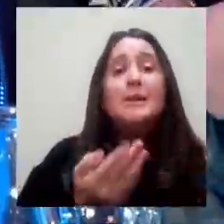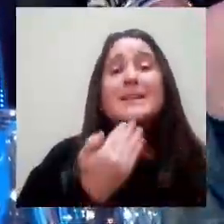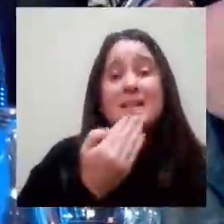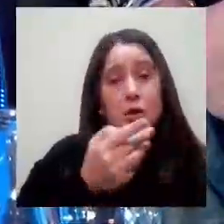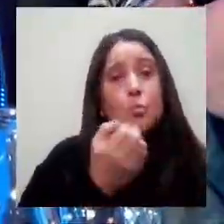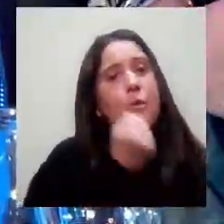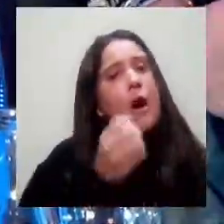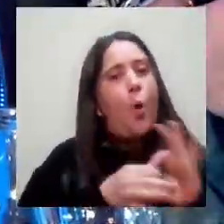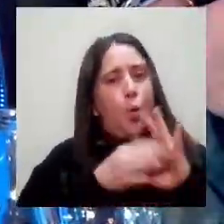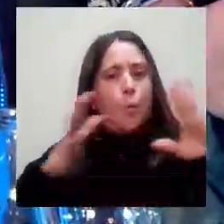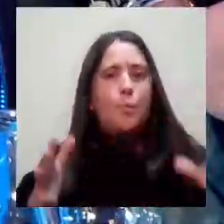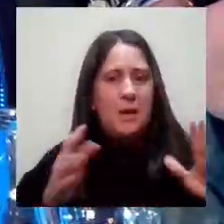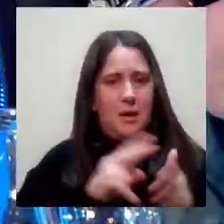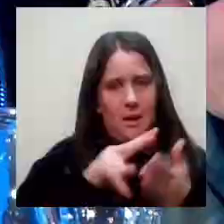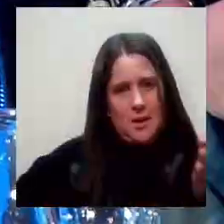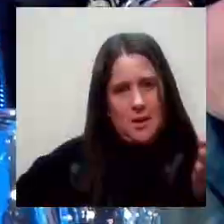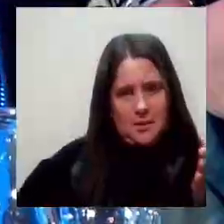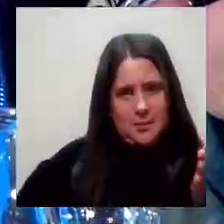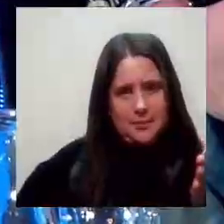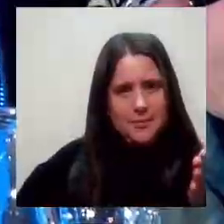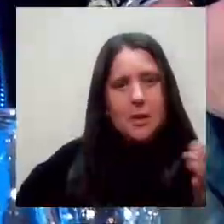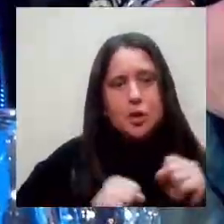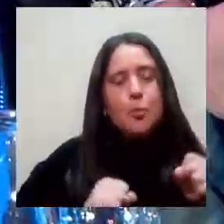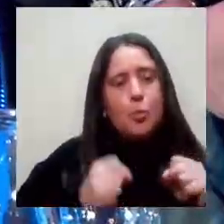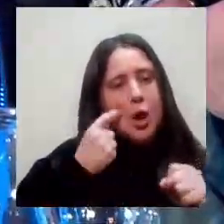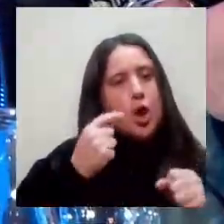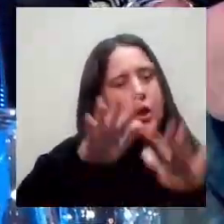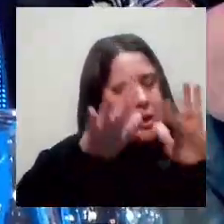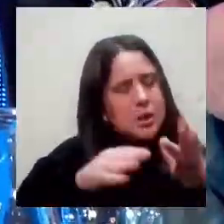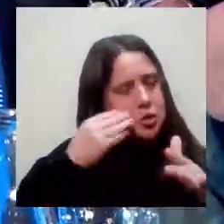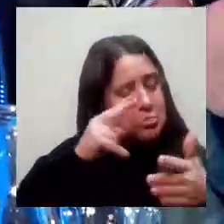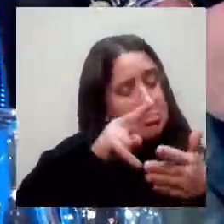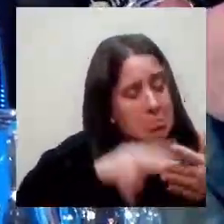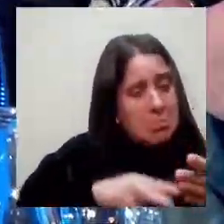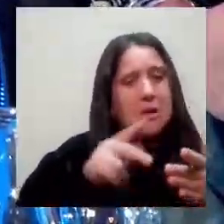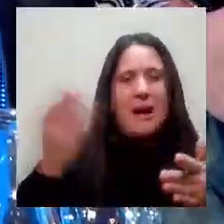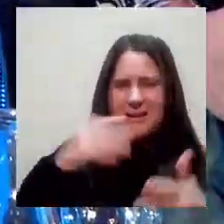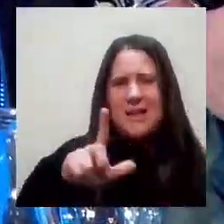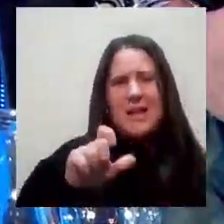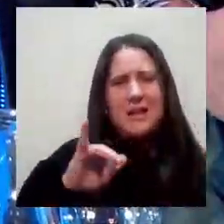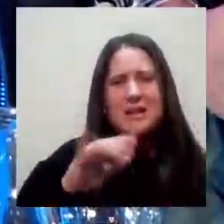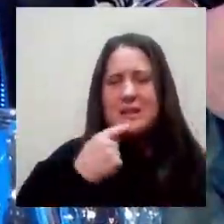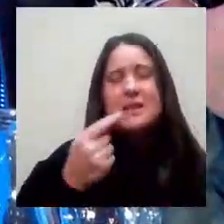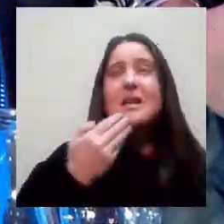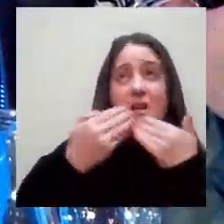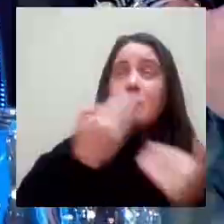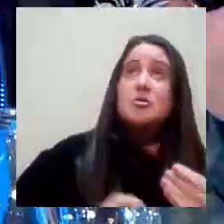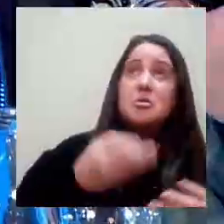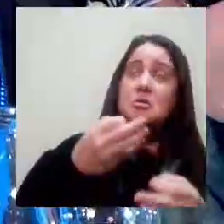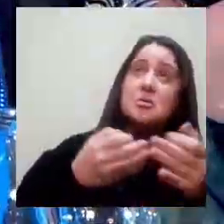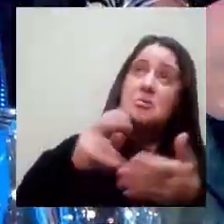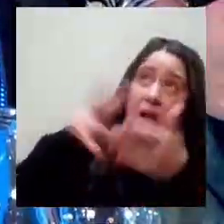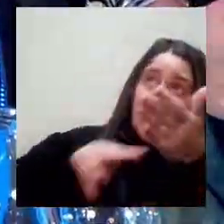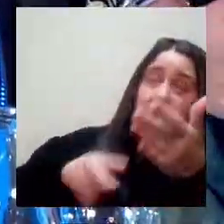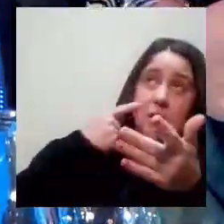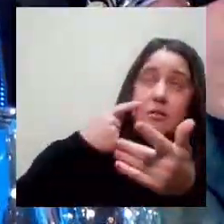autonomía en la lectura. Yo puedo acceder a los textos, como decía Leticia, a través del docente, a través de la lectura, a través del